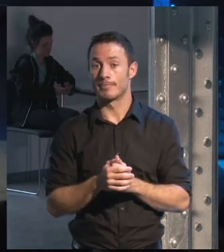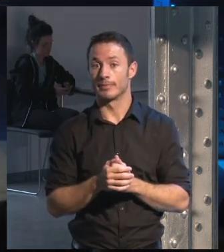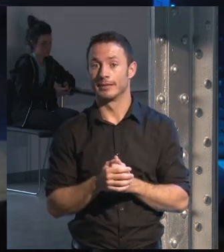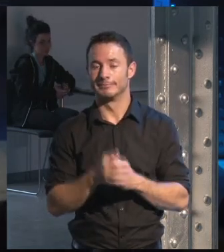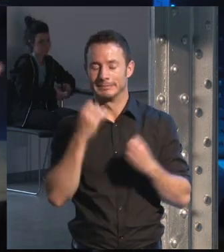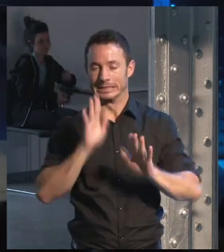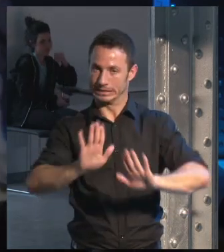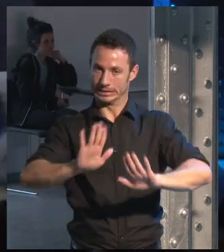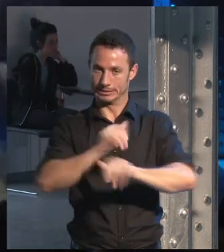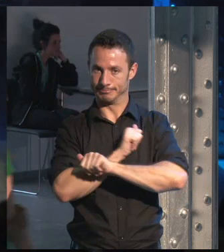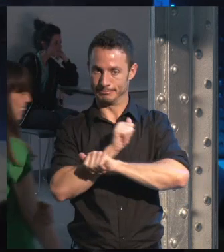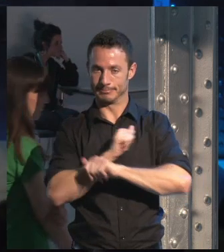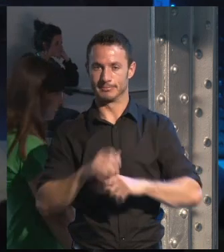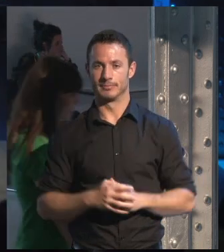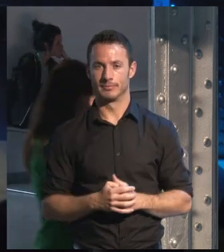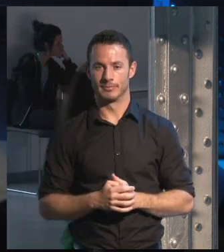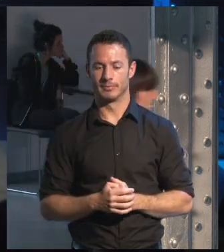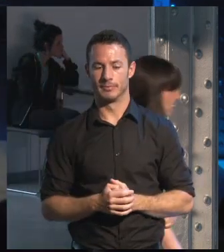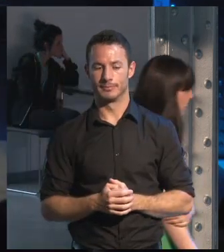un momento.